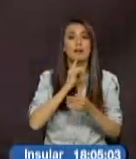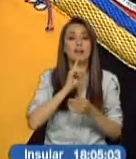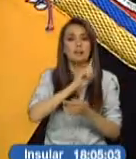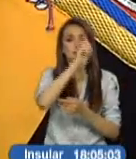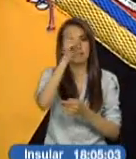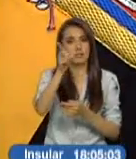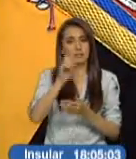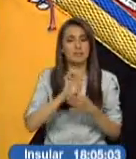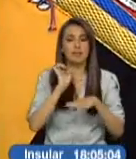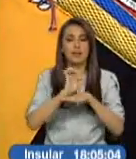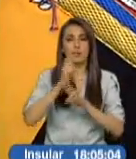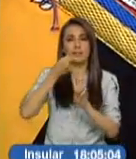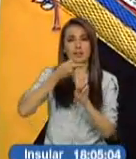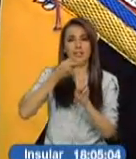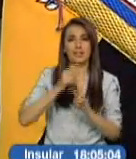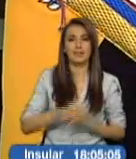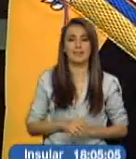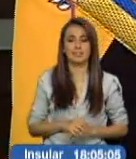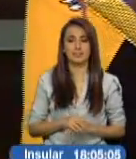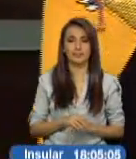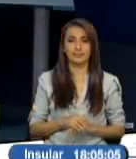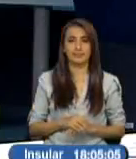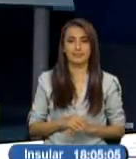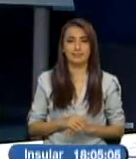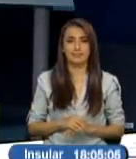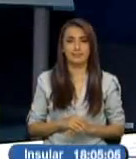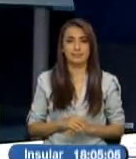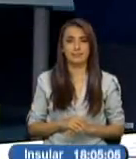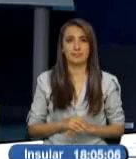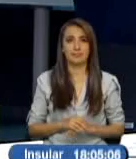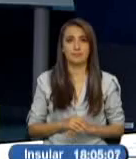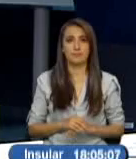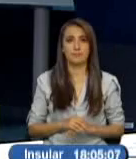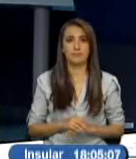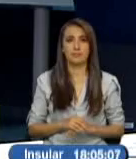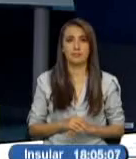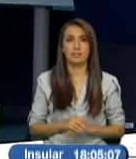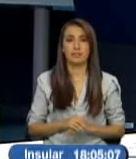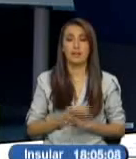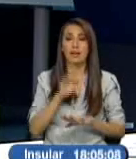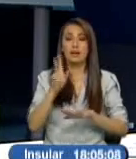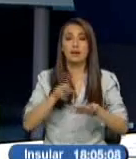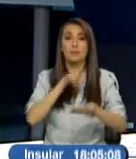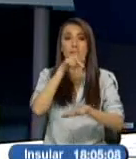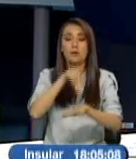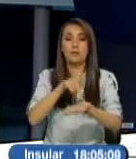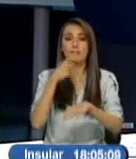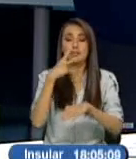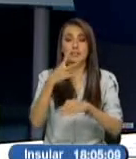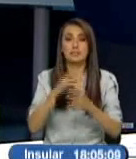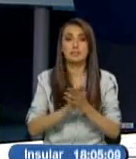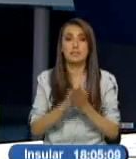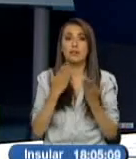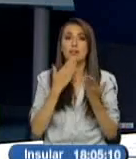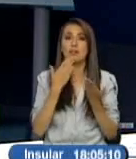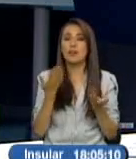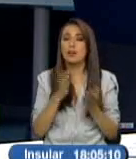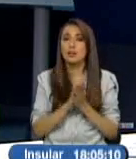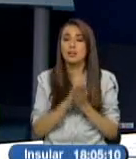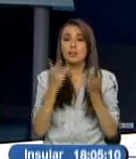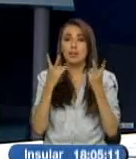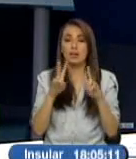Unidos. Ivana Paredes, Ecuador TV. Expertos en materia internacional y derechos humanos catalogan como acertada y